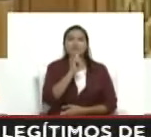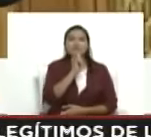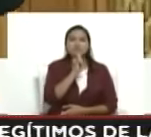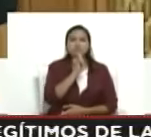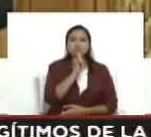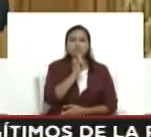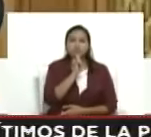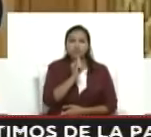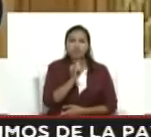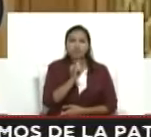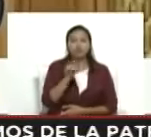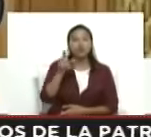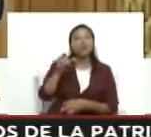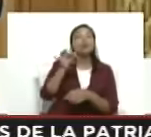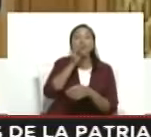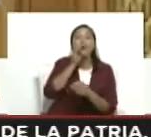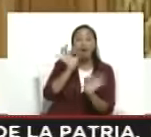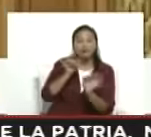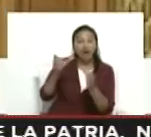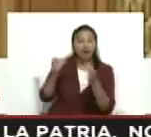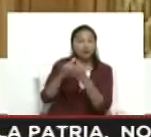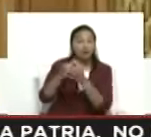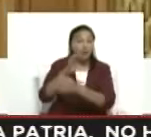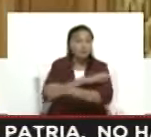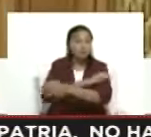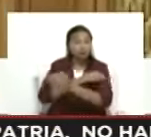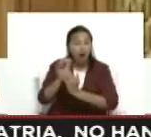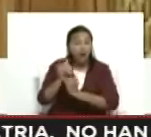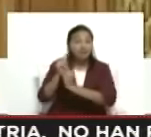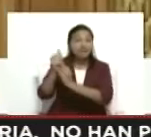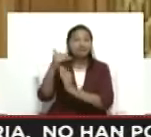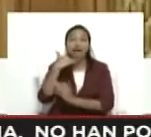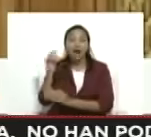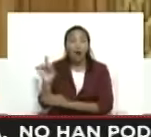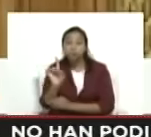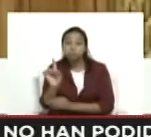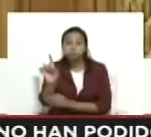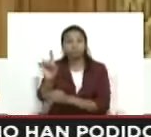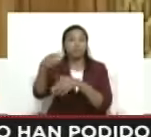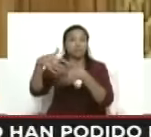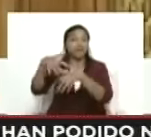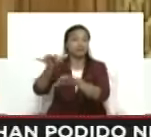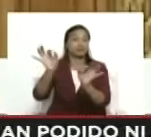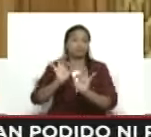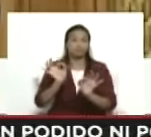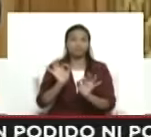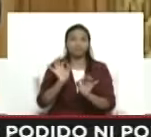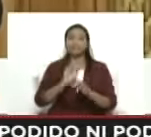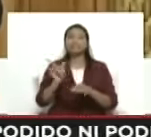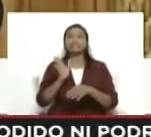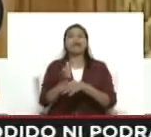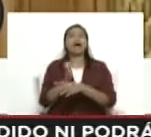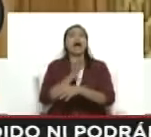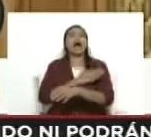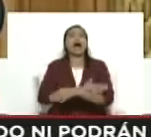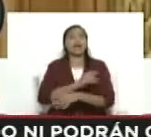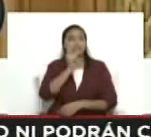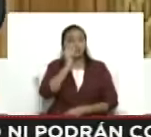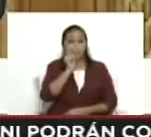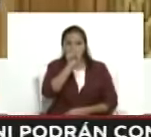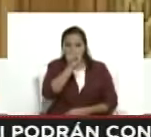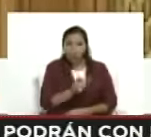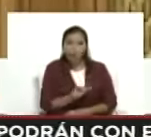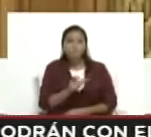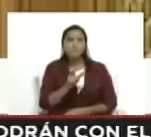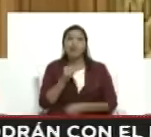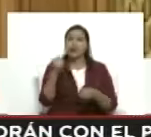No habían salido ellos, que habían herido un tiro en la cabeza a un muchacho que